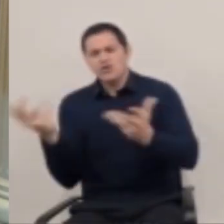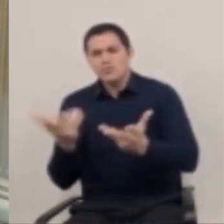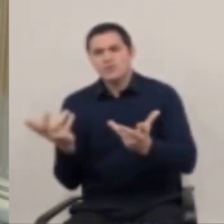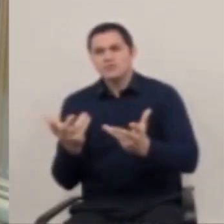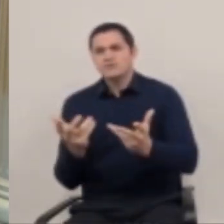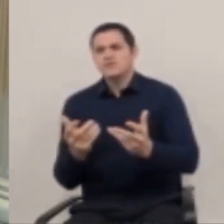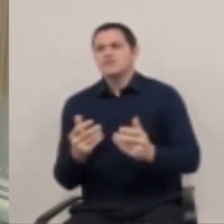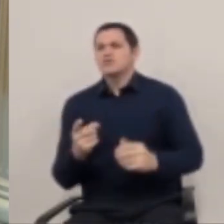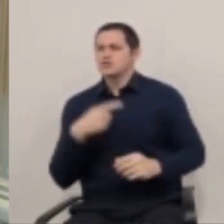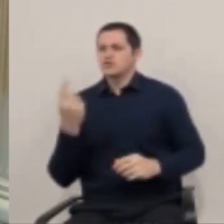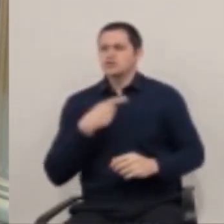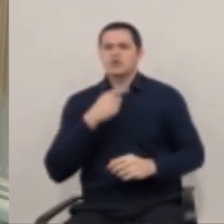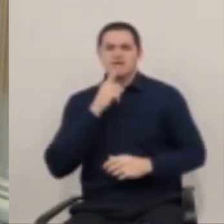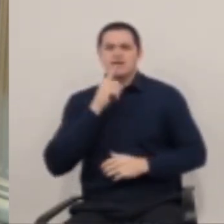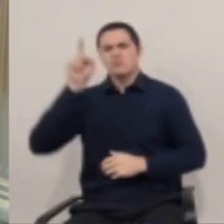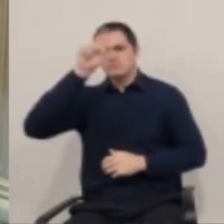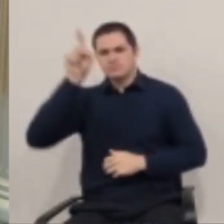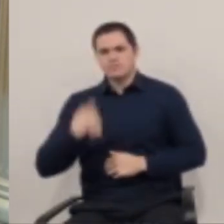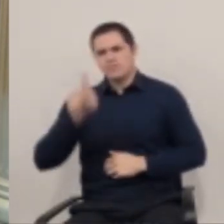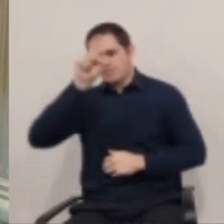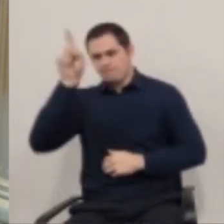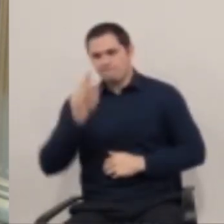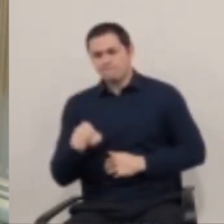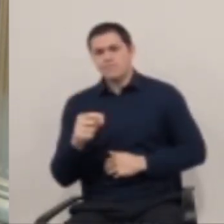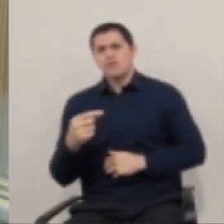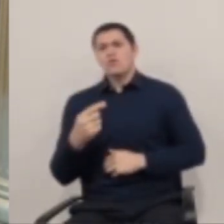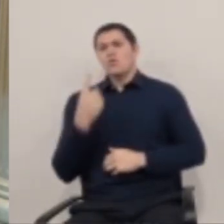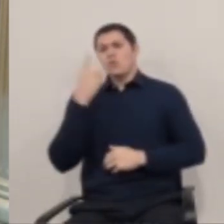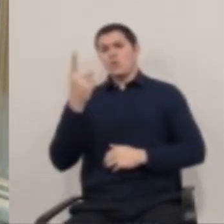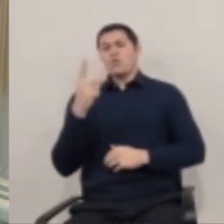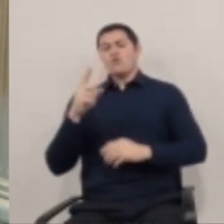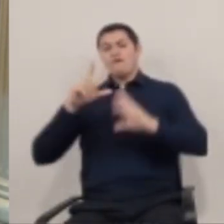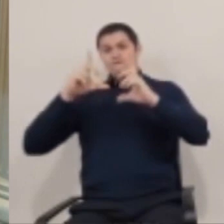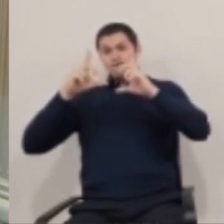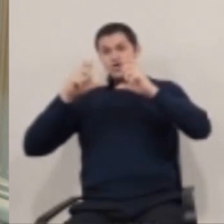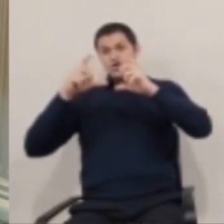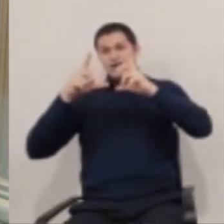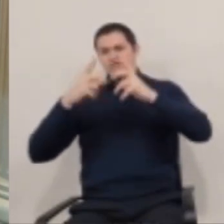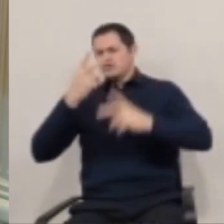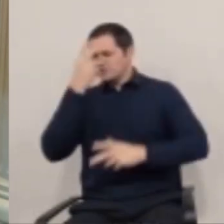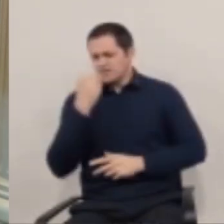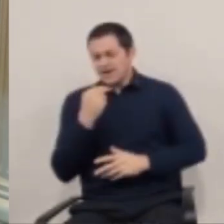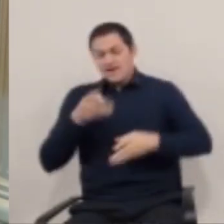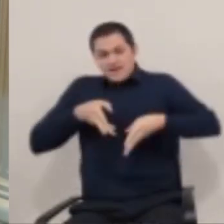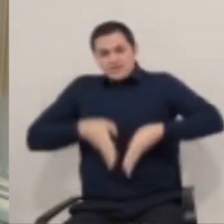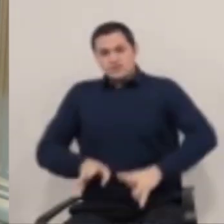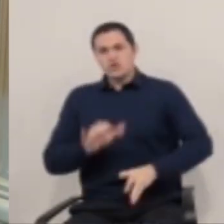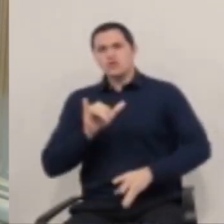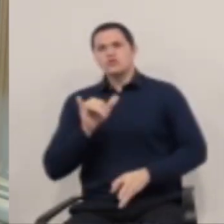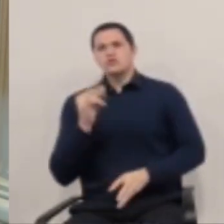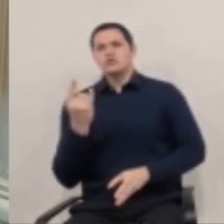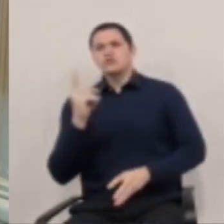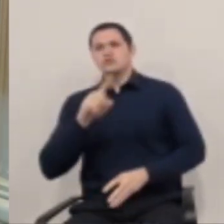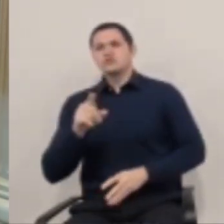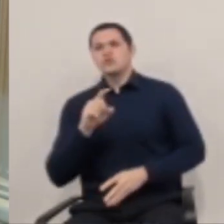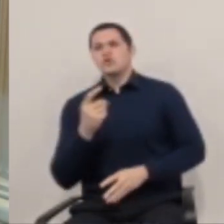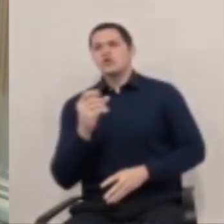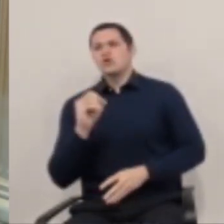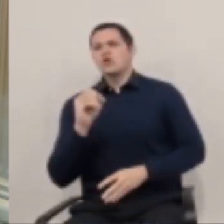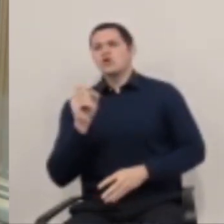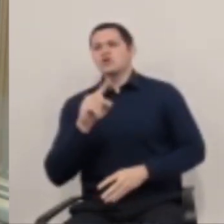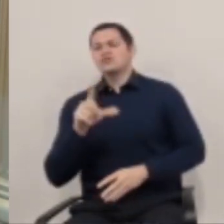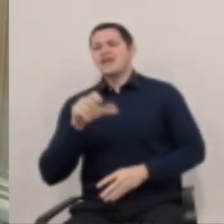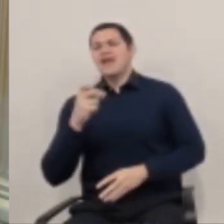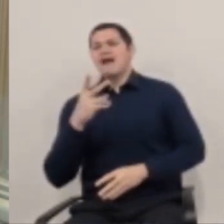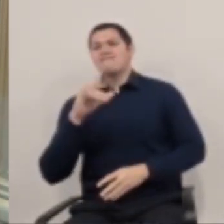para responderlas resulta útil citar a Eugen Babkar, un fotógrafo ciego nacido en la antigua Yugoslavia en 1946. A los 10 años,